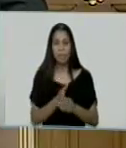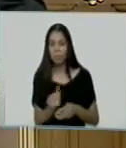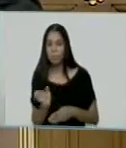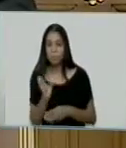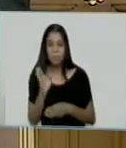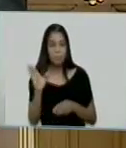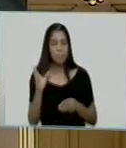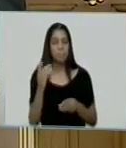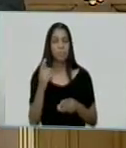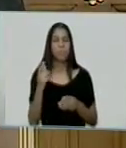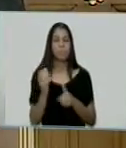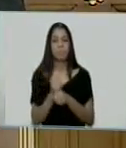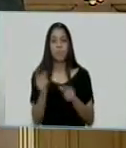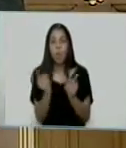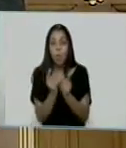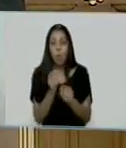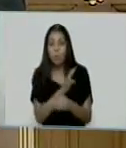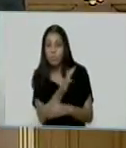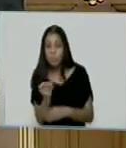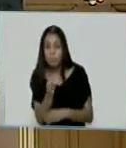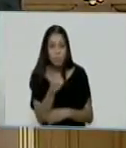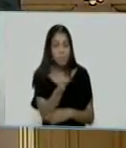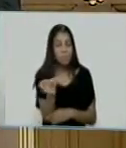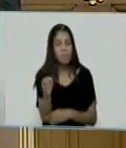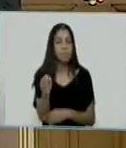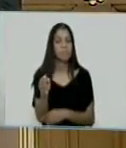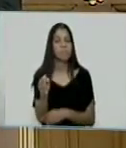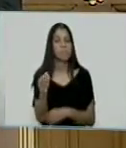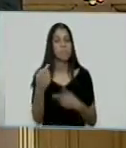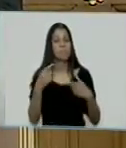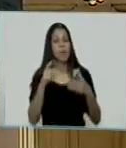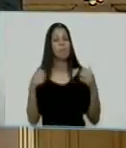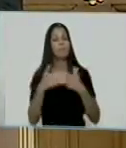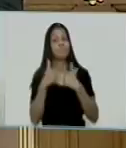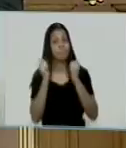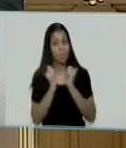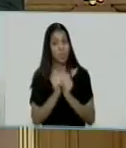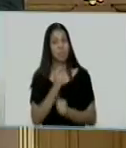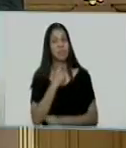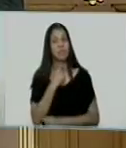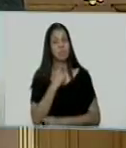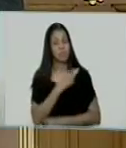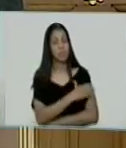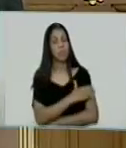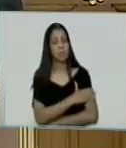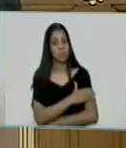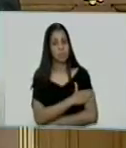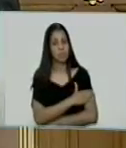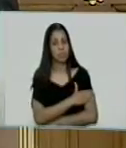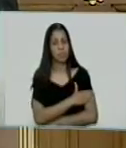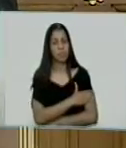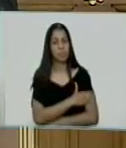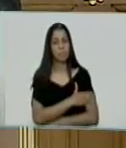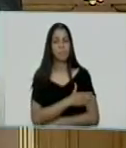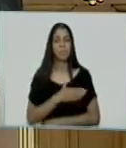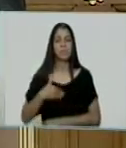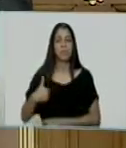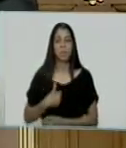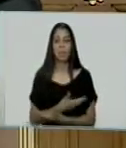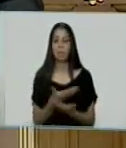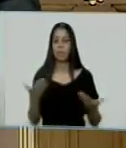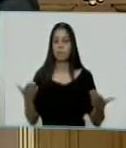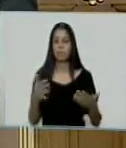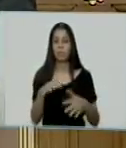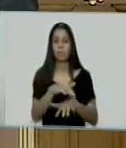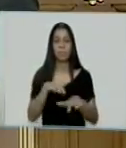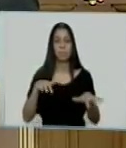por buscar la vía más corta, casi siempre es la vía más violenta. Yo quiero, ante este pleno de la Asamblea